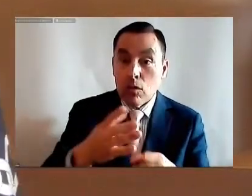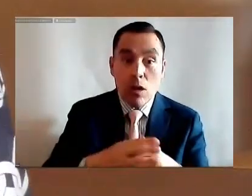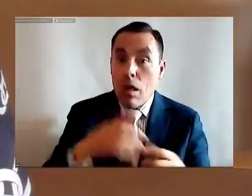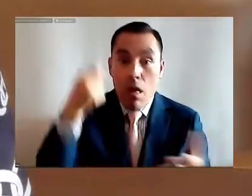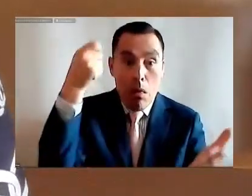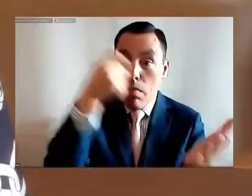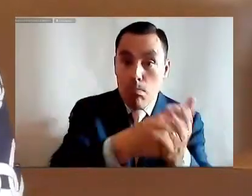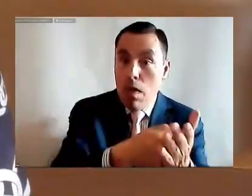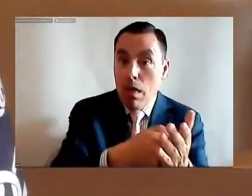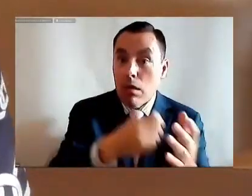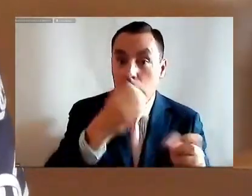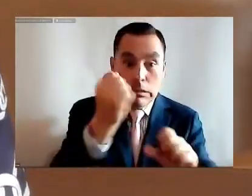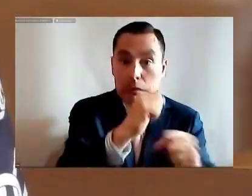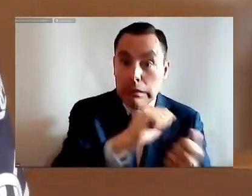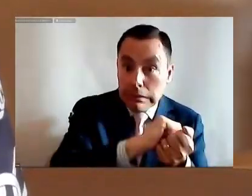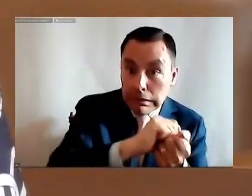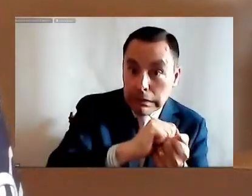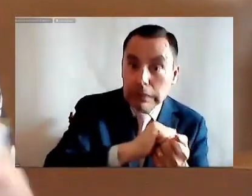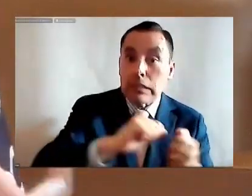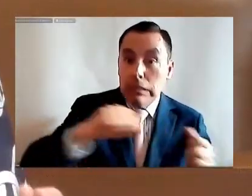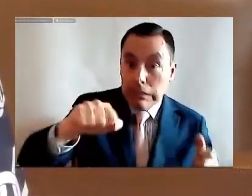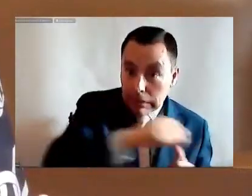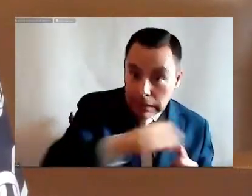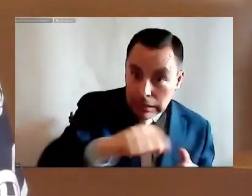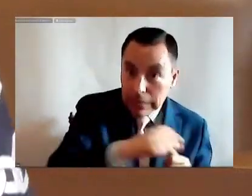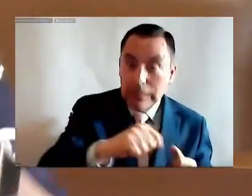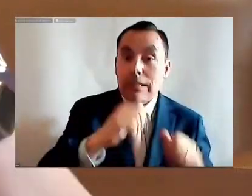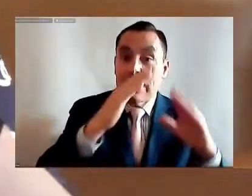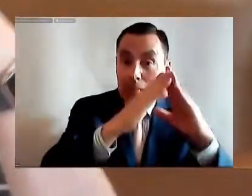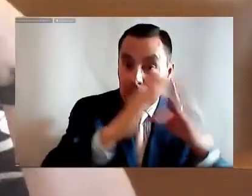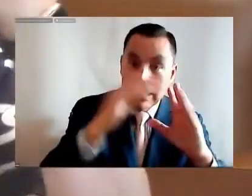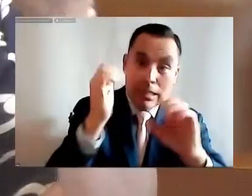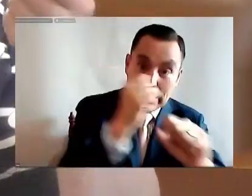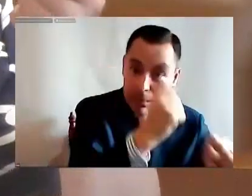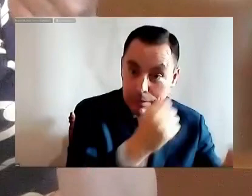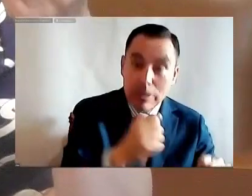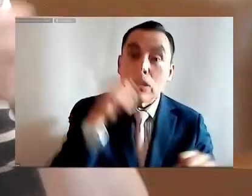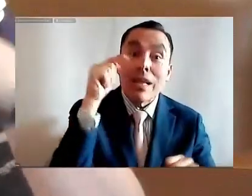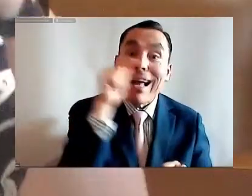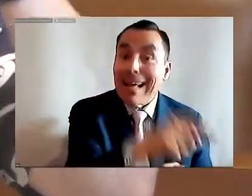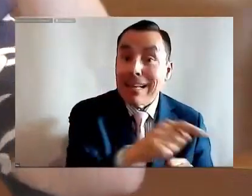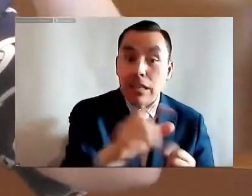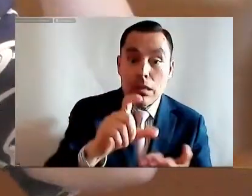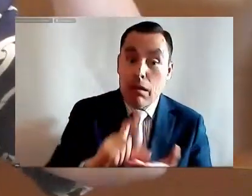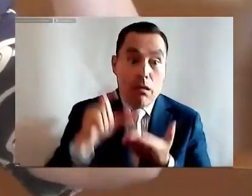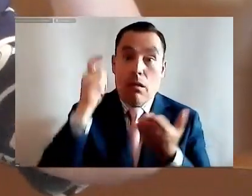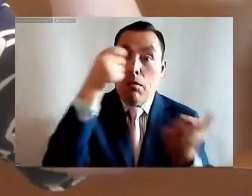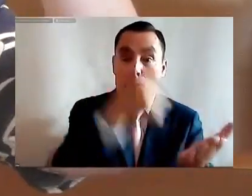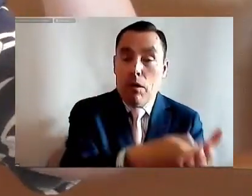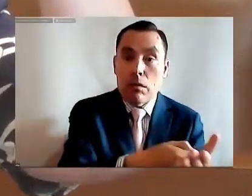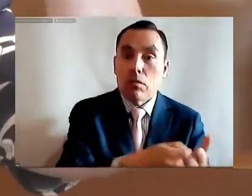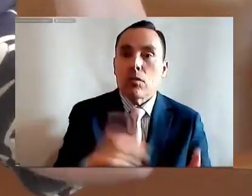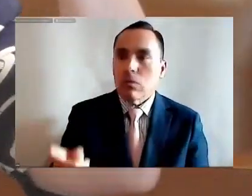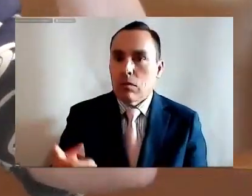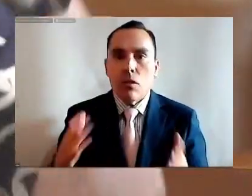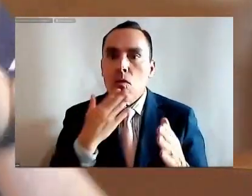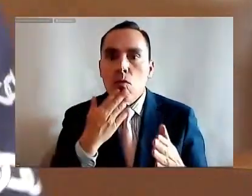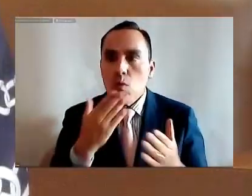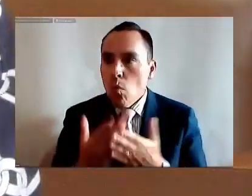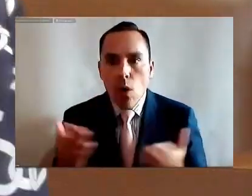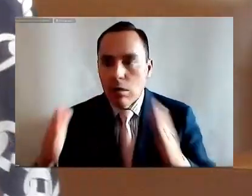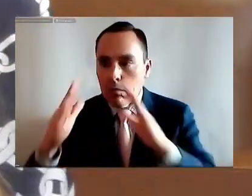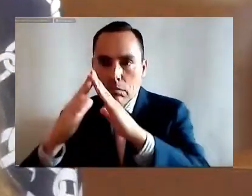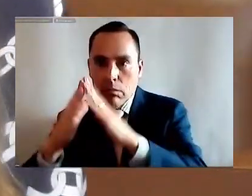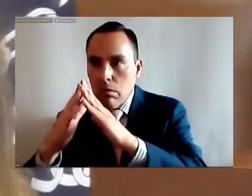cuidado y doméstico, es un aporte a la comunidad y no necesariamente hay que trabajar con el conviviente en su actividad productiva de ingresos,